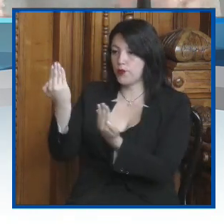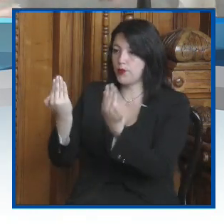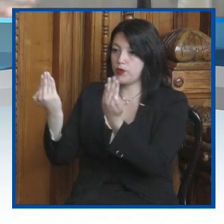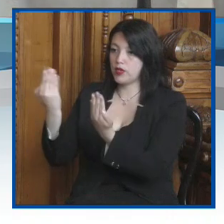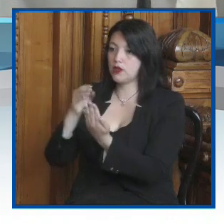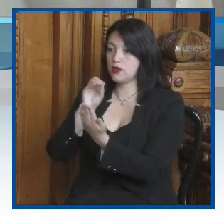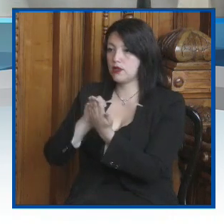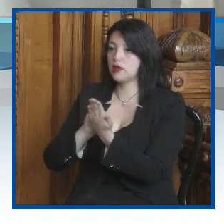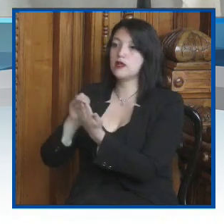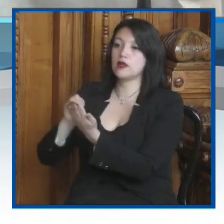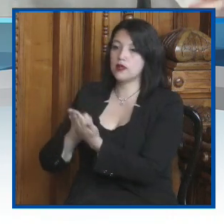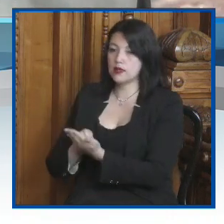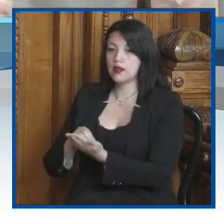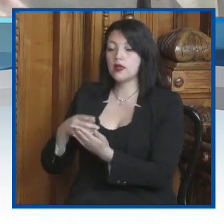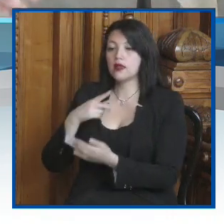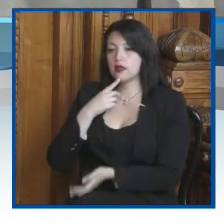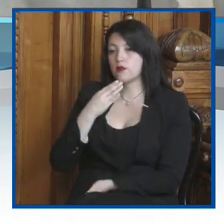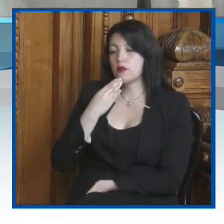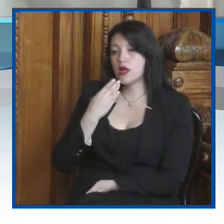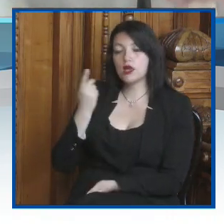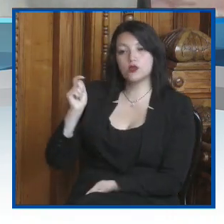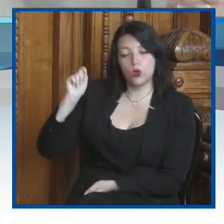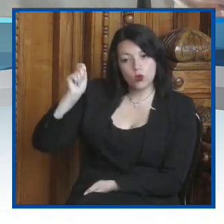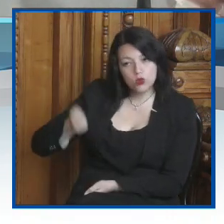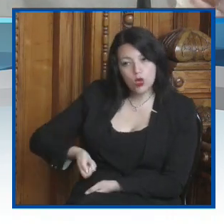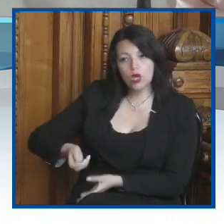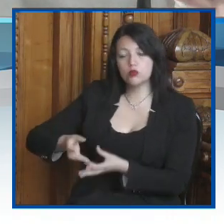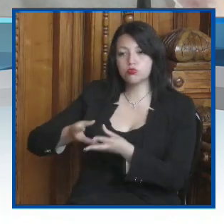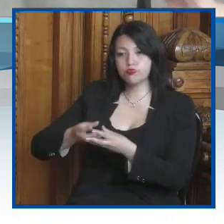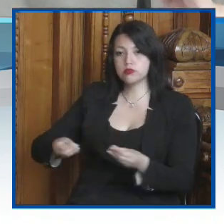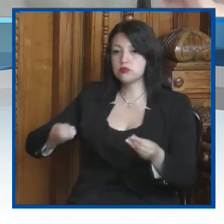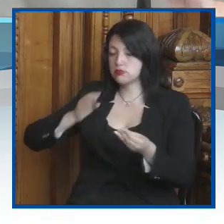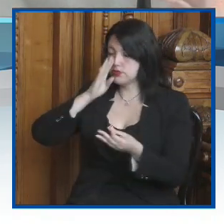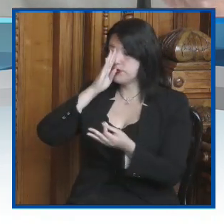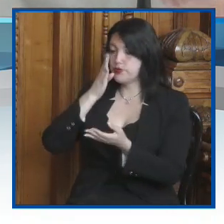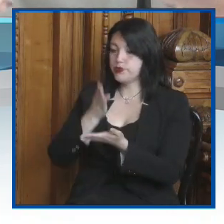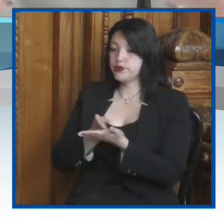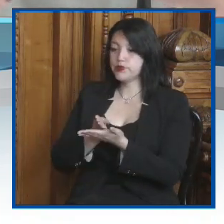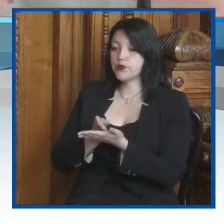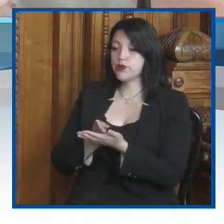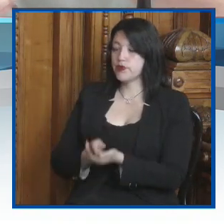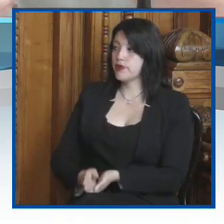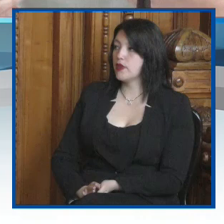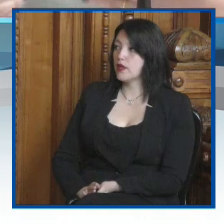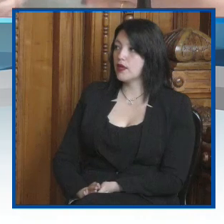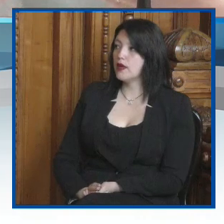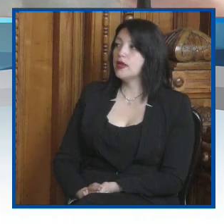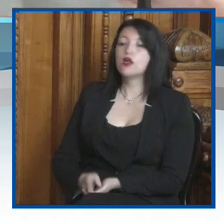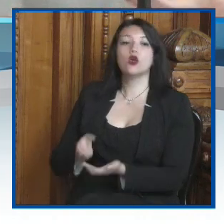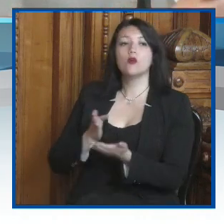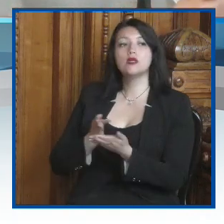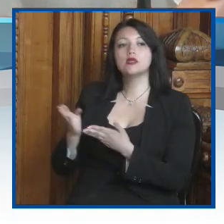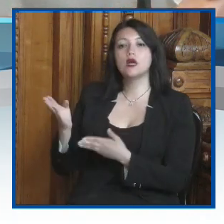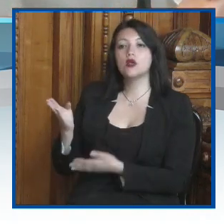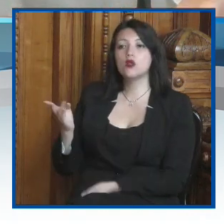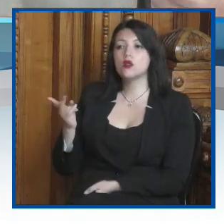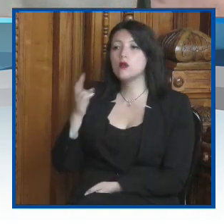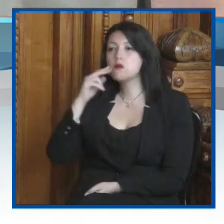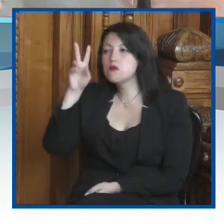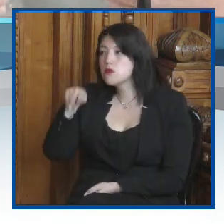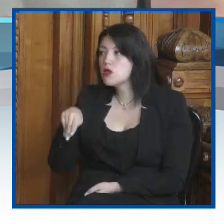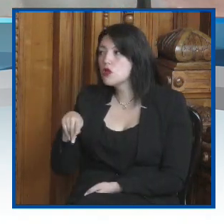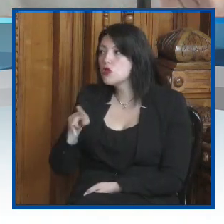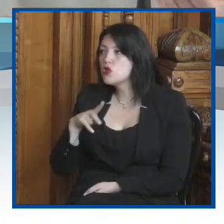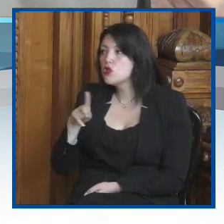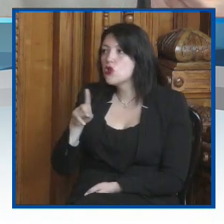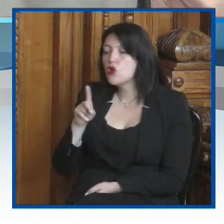mostraba, ponemos las resoluciones, ponemos la sentencia, empezamos a darnos cuenta que por ahí la gente no nos entendía y que si